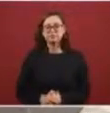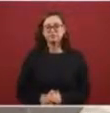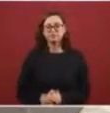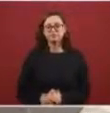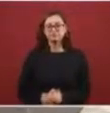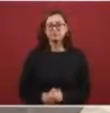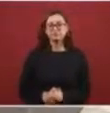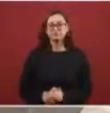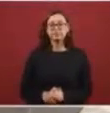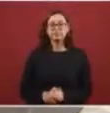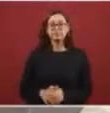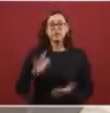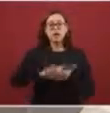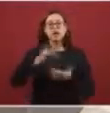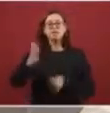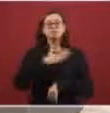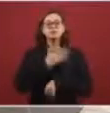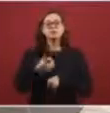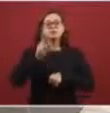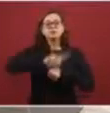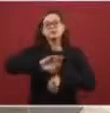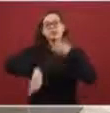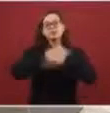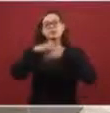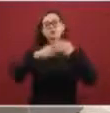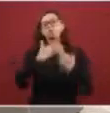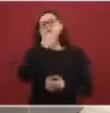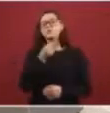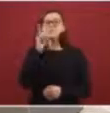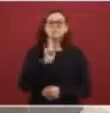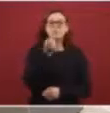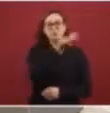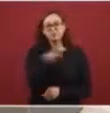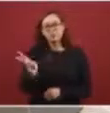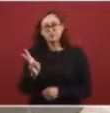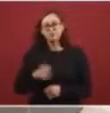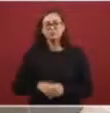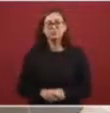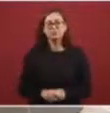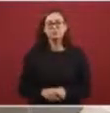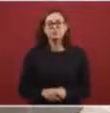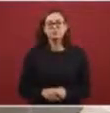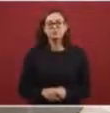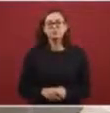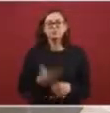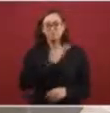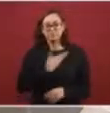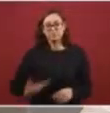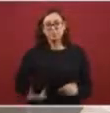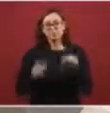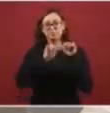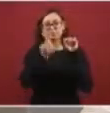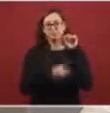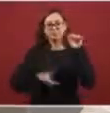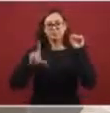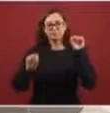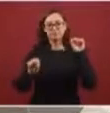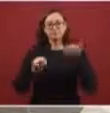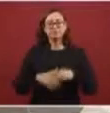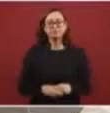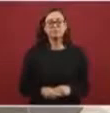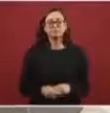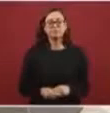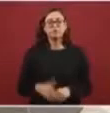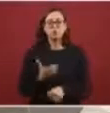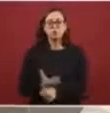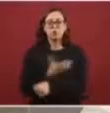Muchas gracias, muy buen día a todas y a todas, amigas y amigos. Presidente de la República, Andrés Manuel López Obrador, compañeros